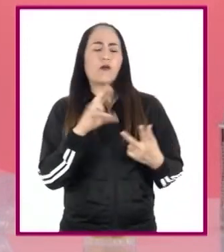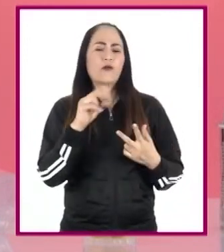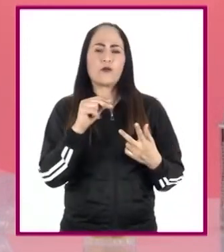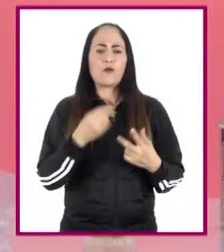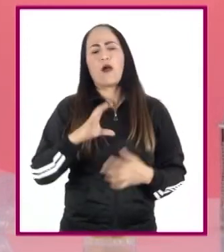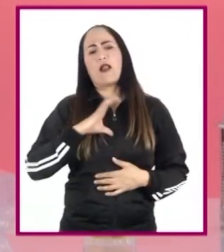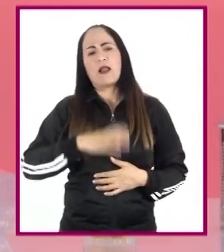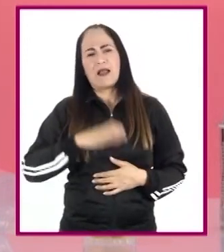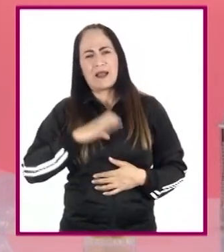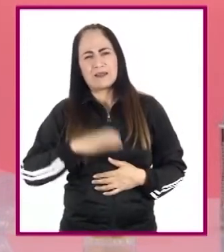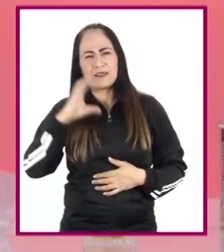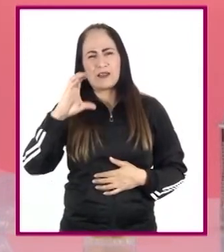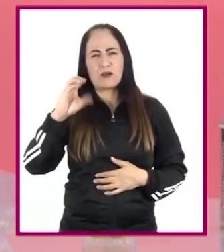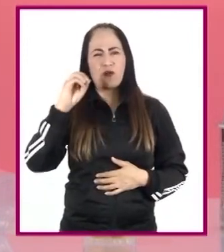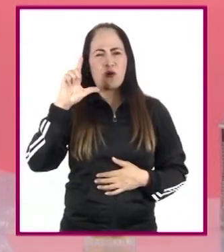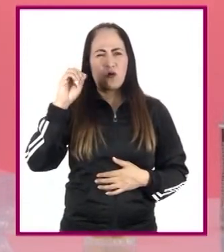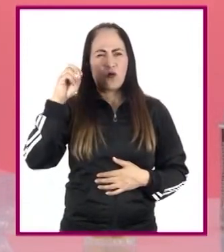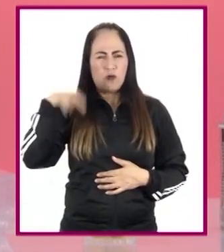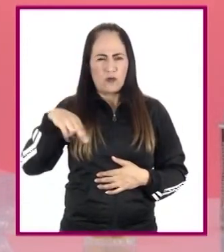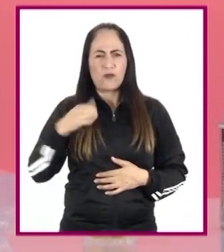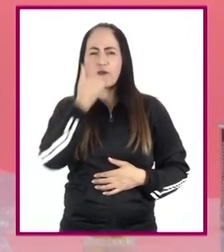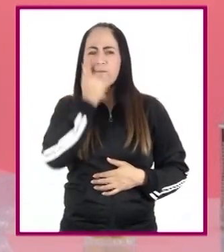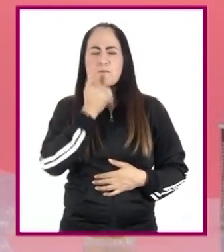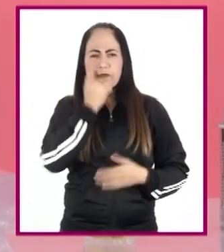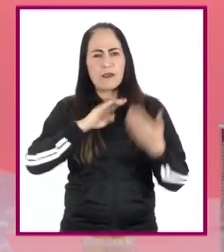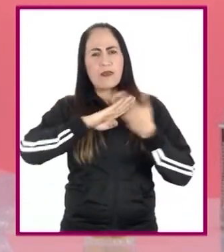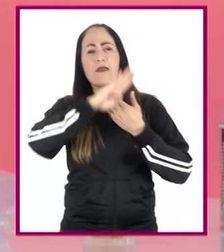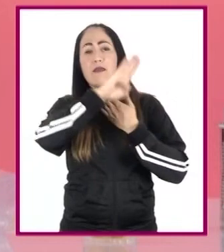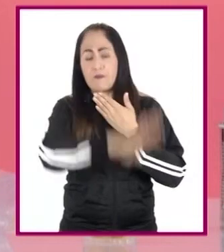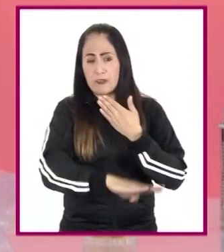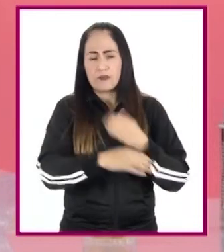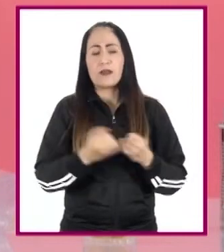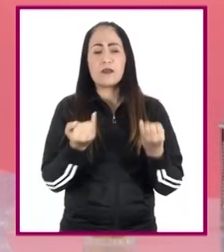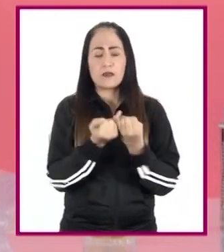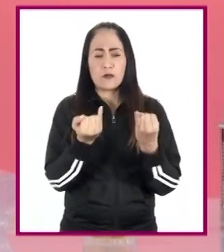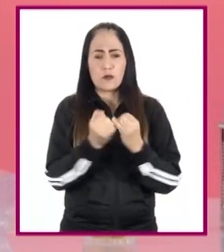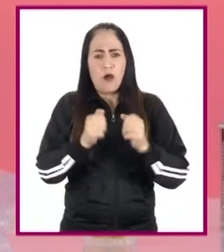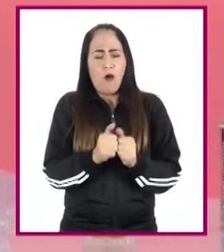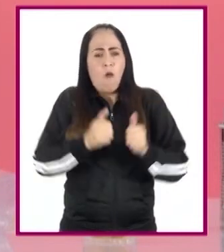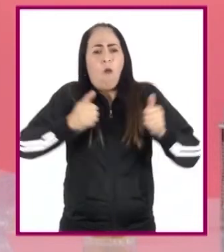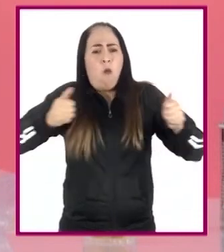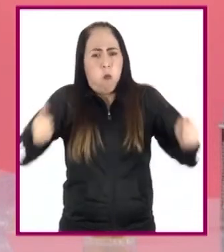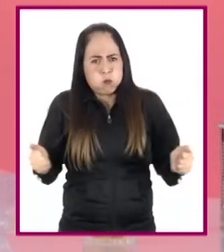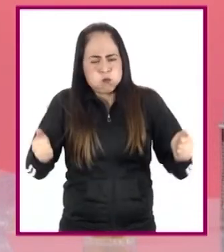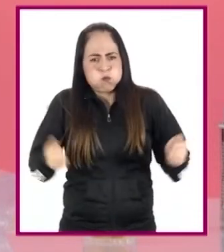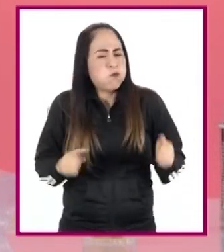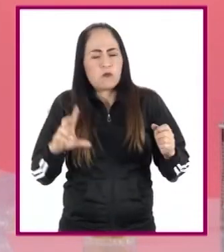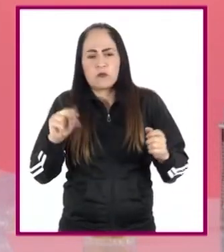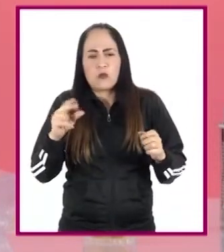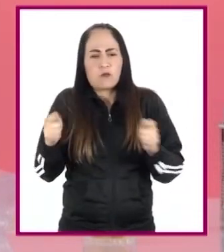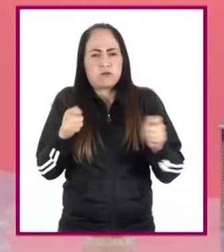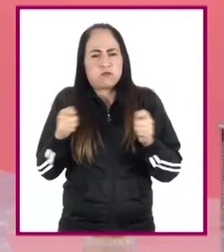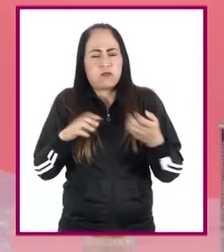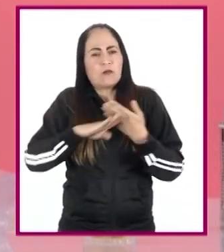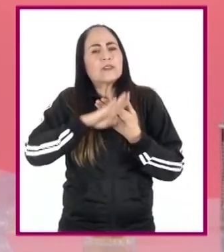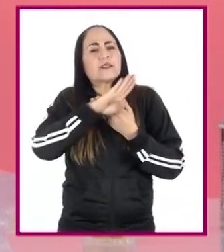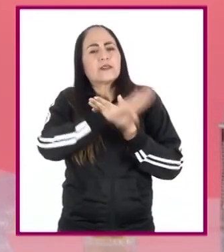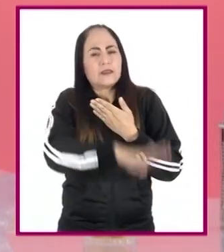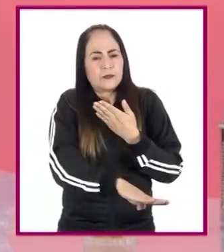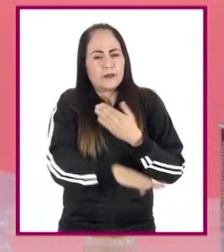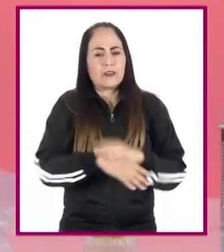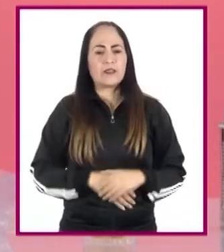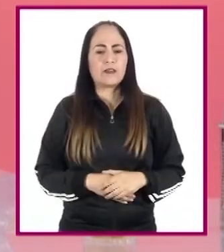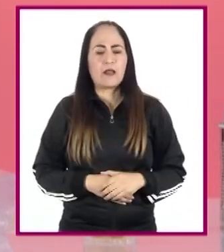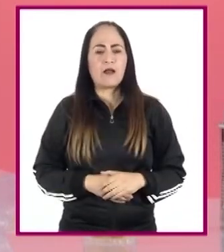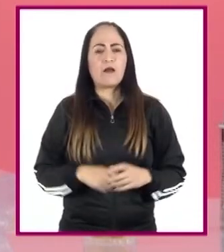cáncer de colon y diabetes. Ayuda a controlar el sobrepeso, la obesidad y el porcentaje de grasa corporal.